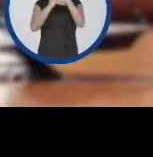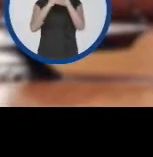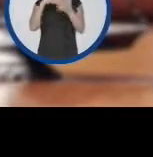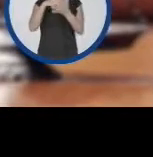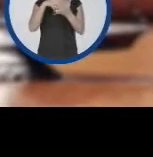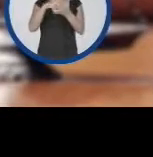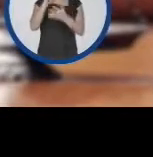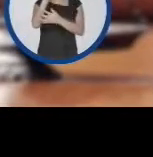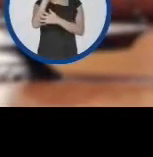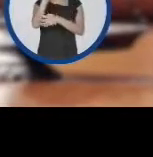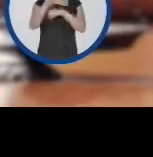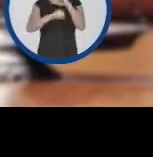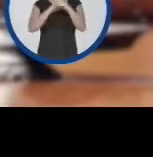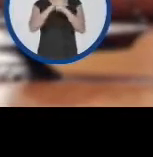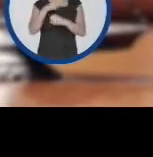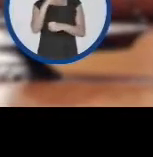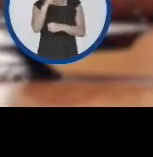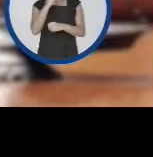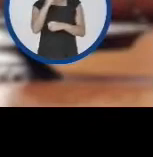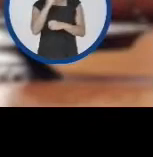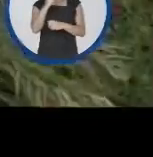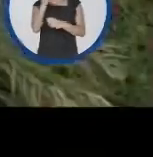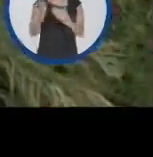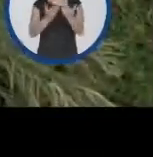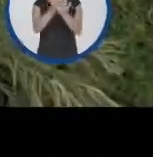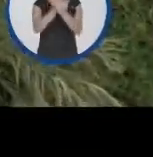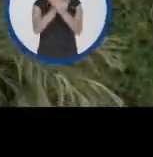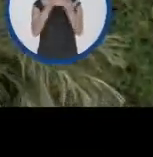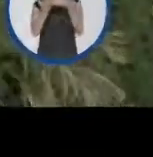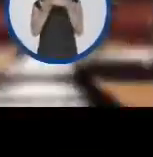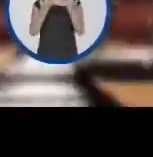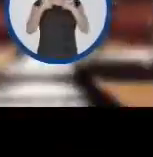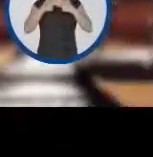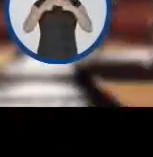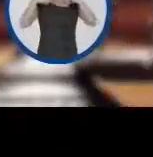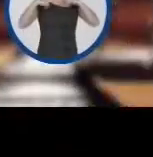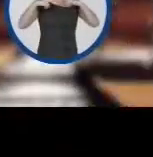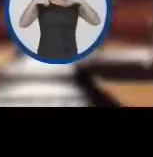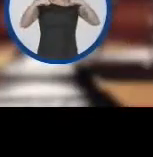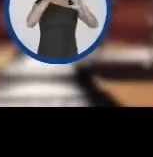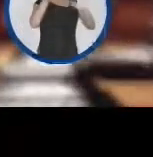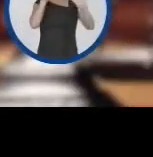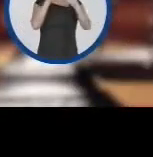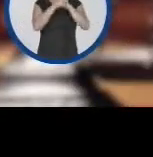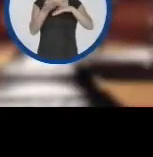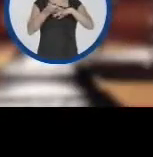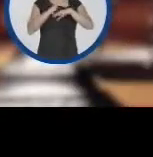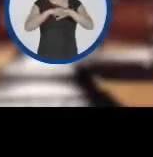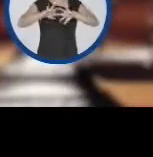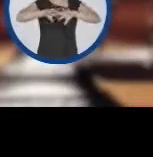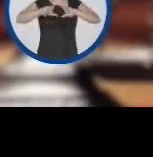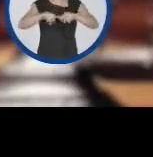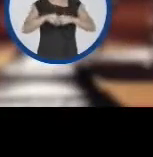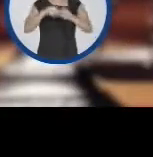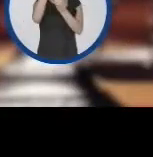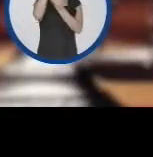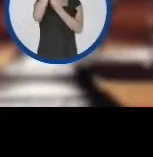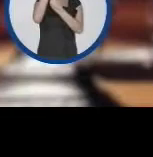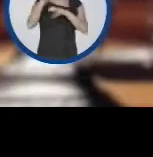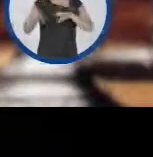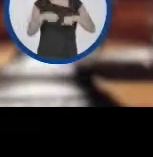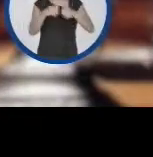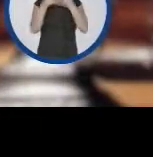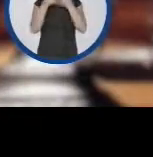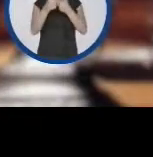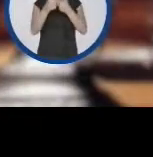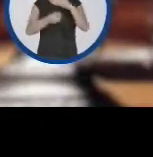exterior, abogado con 25 años de experiencia. ¿Cuál es su propuesta? Investigar las denuncias de corrupción, rendición de